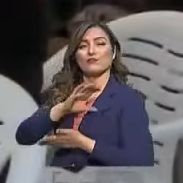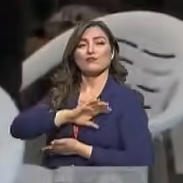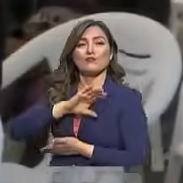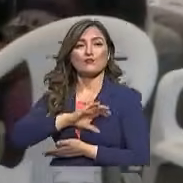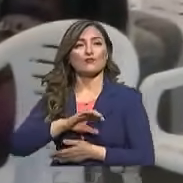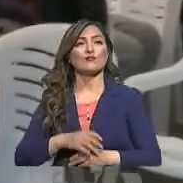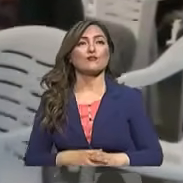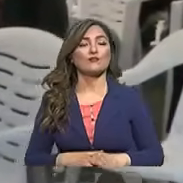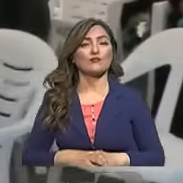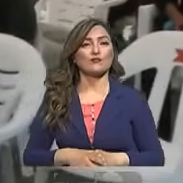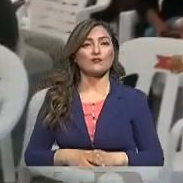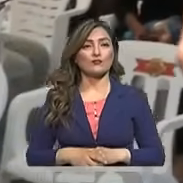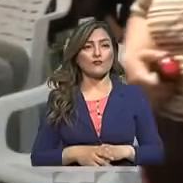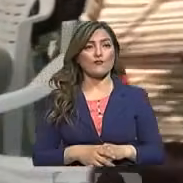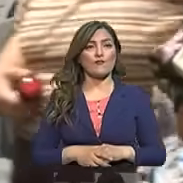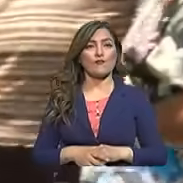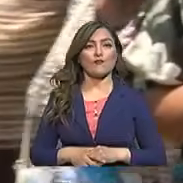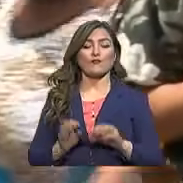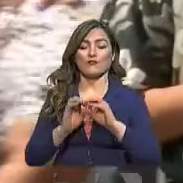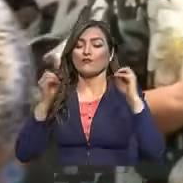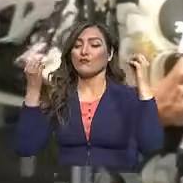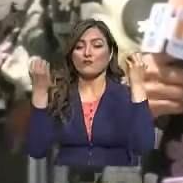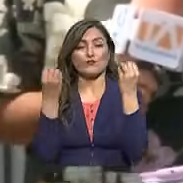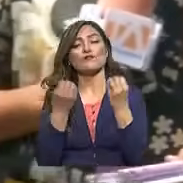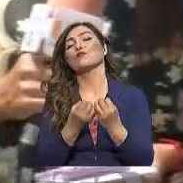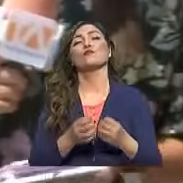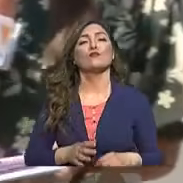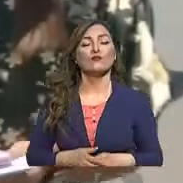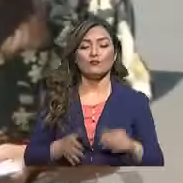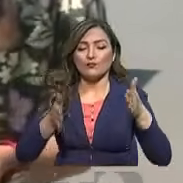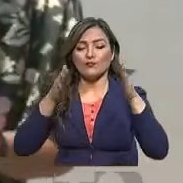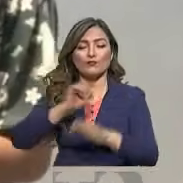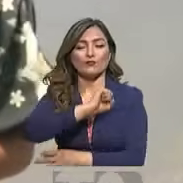municipio, también acá hay incluso organizaciones que se dedican a los